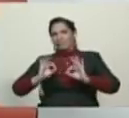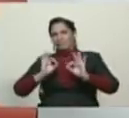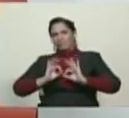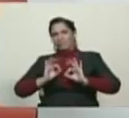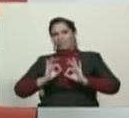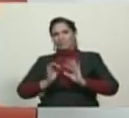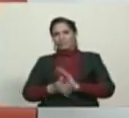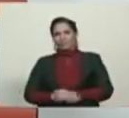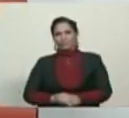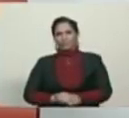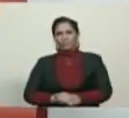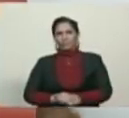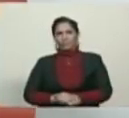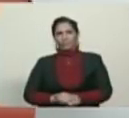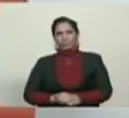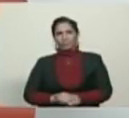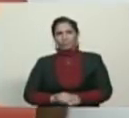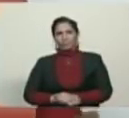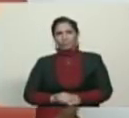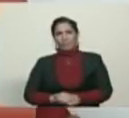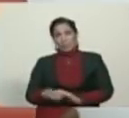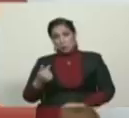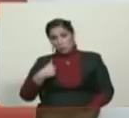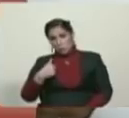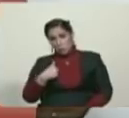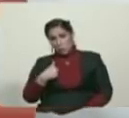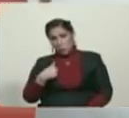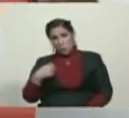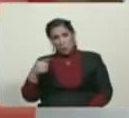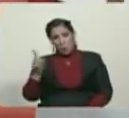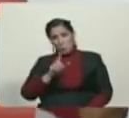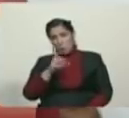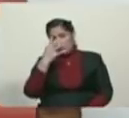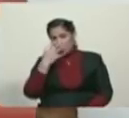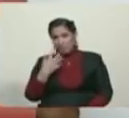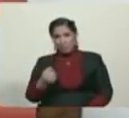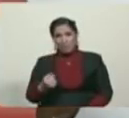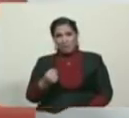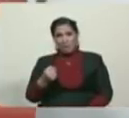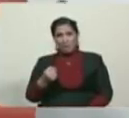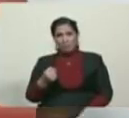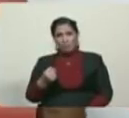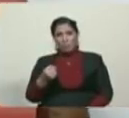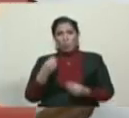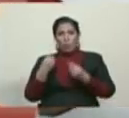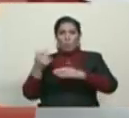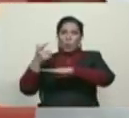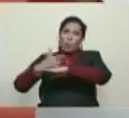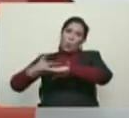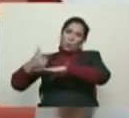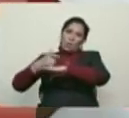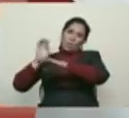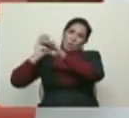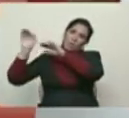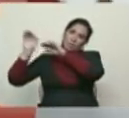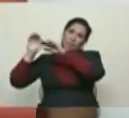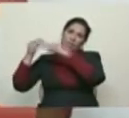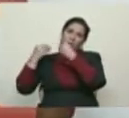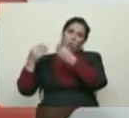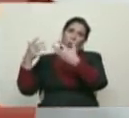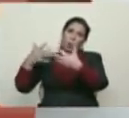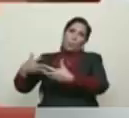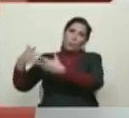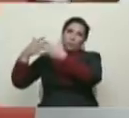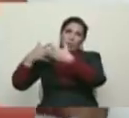Absolutamente a nadie. Producen. Yo lo que no entiendo a estas alturas es cómo gobiernos extranjeros, como Estados Unidos, que dicen que tienen los organismos de